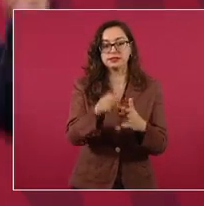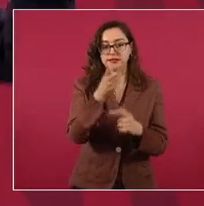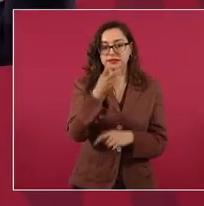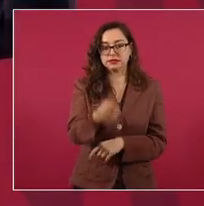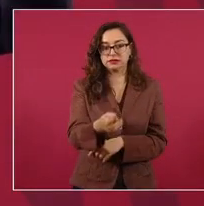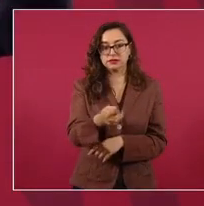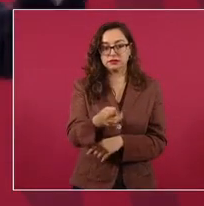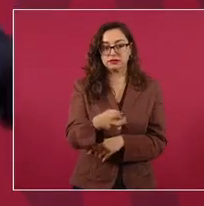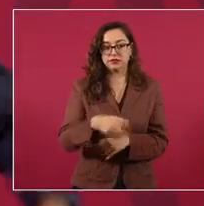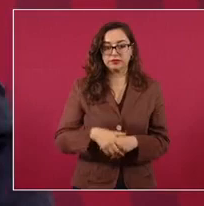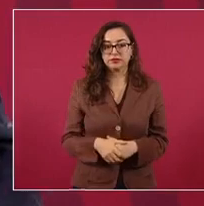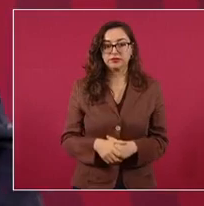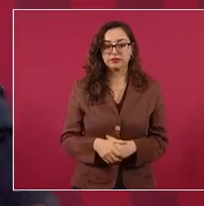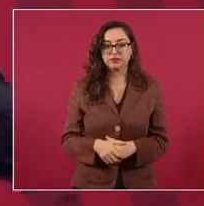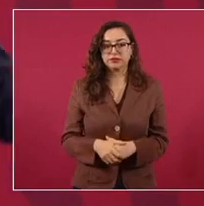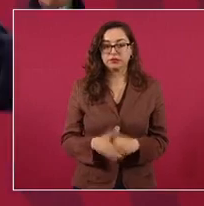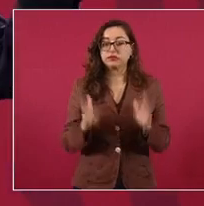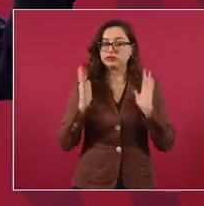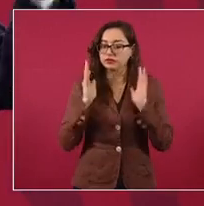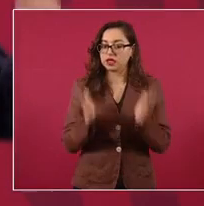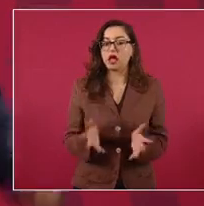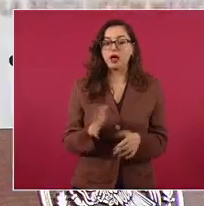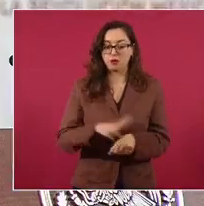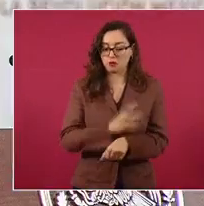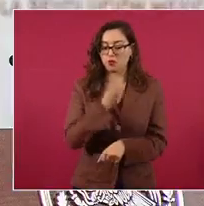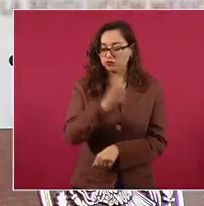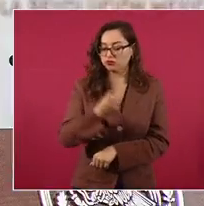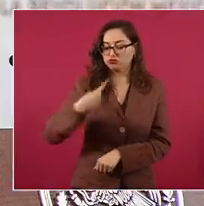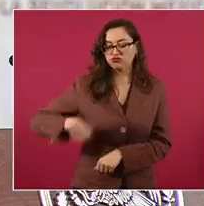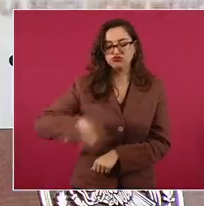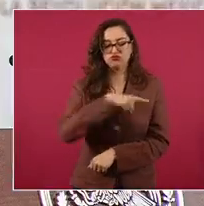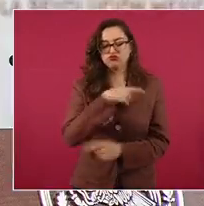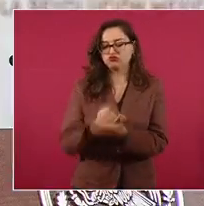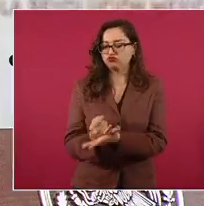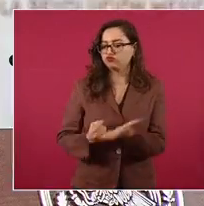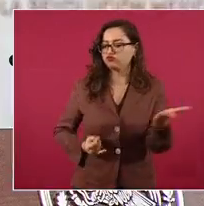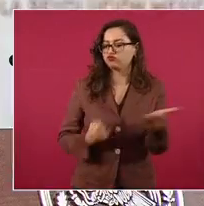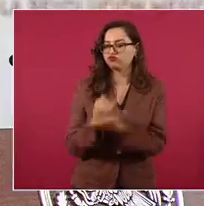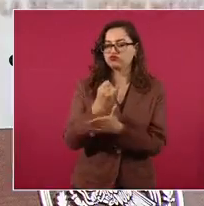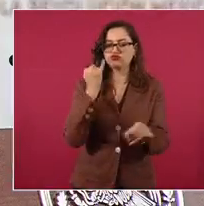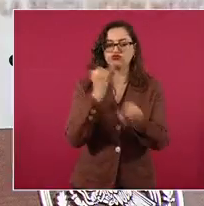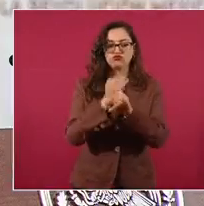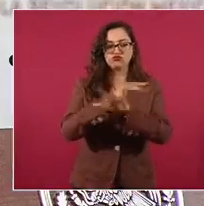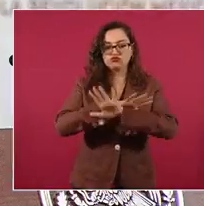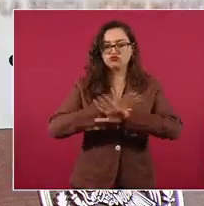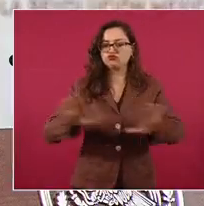Presidente, ya es, toda esta se tomó una decisión